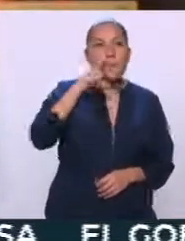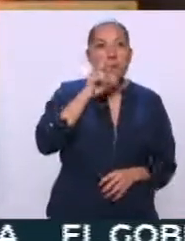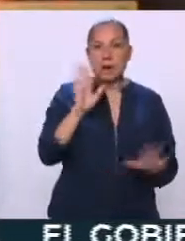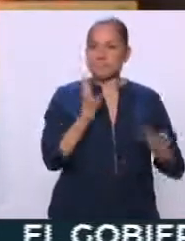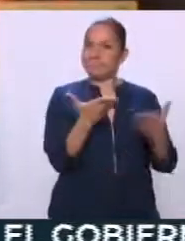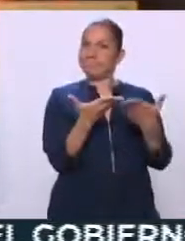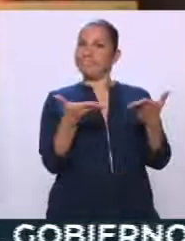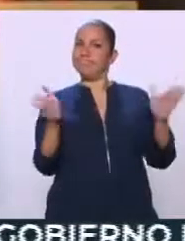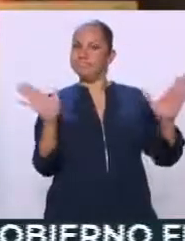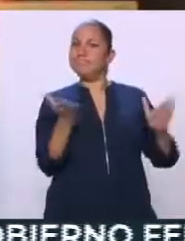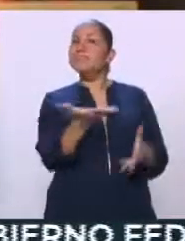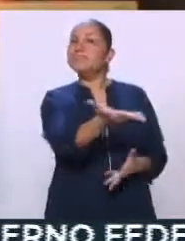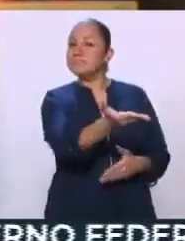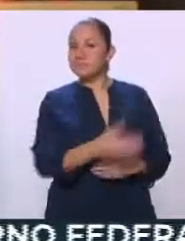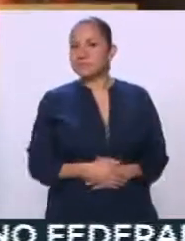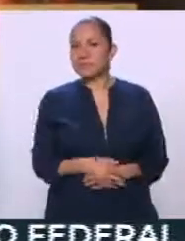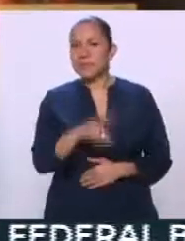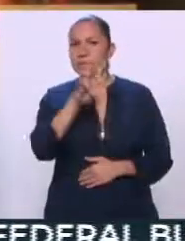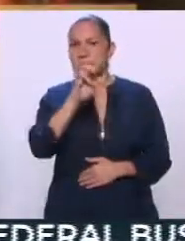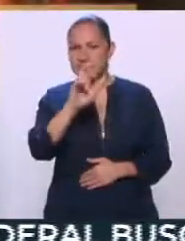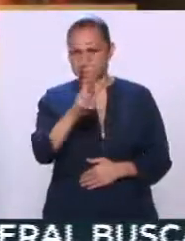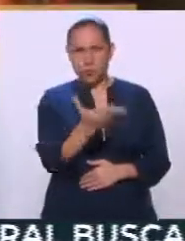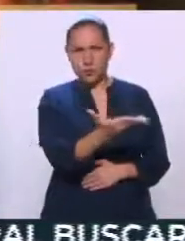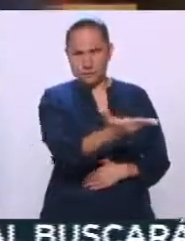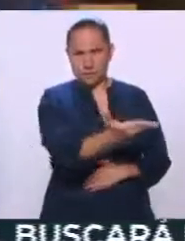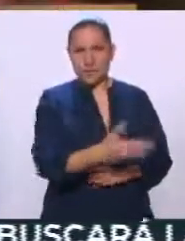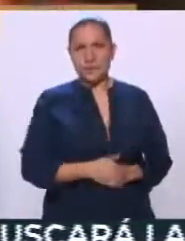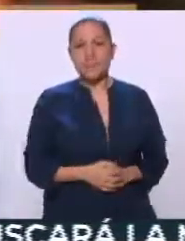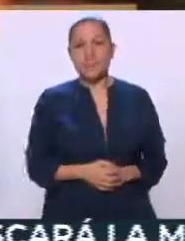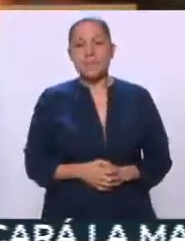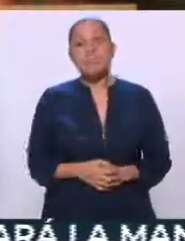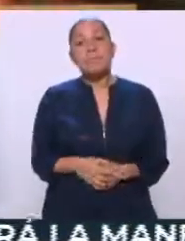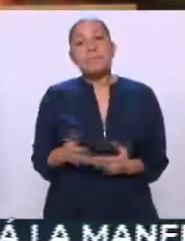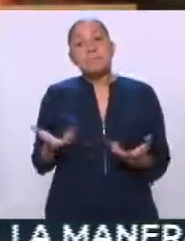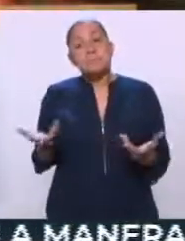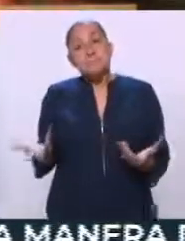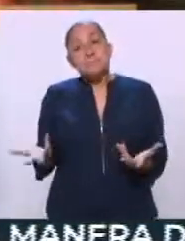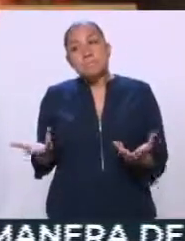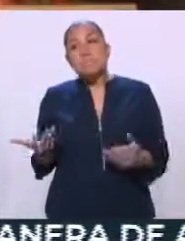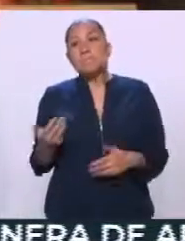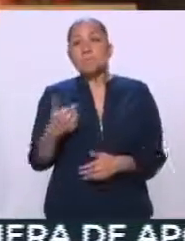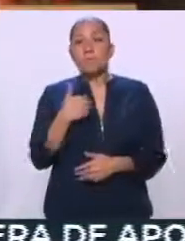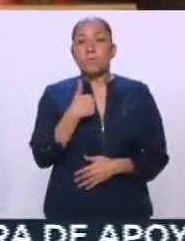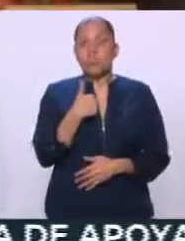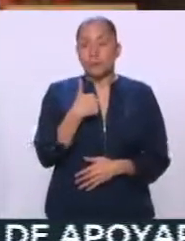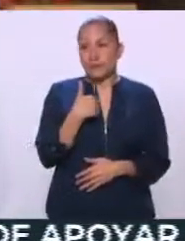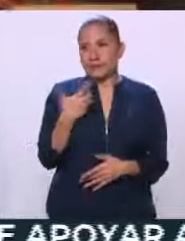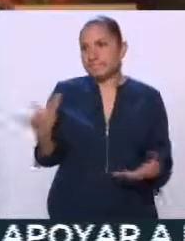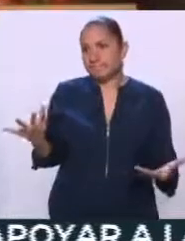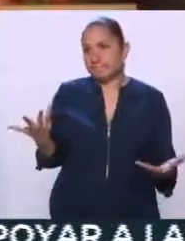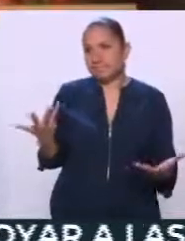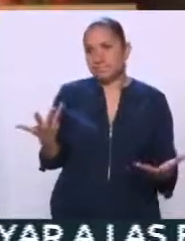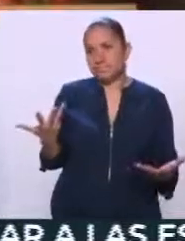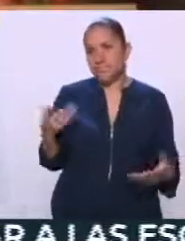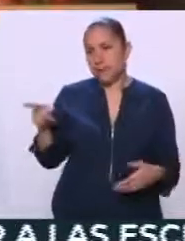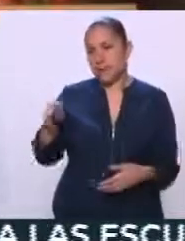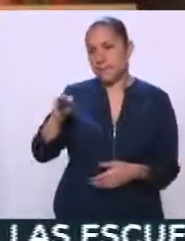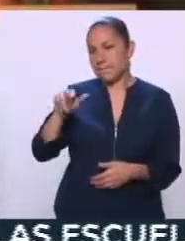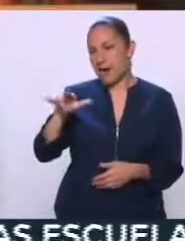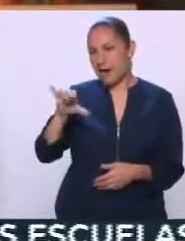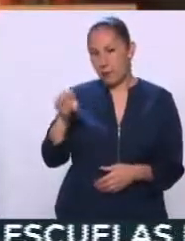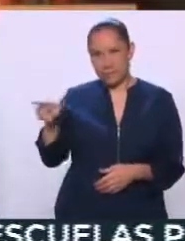Adelante, Víctor. Bueno, digo, justamente me estoy basando en los análisis que hace Mario,